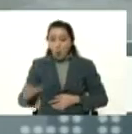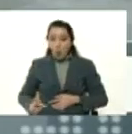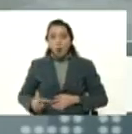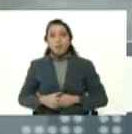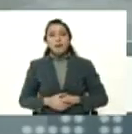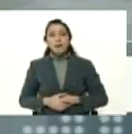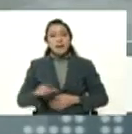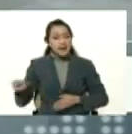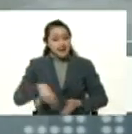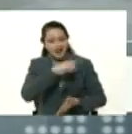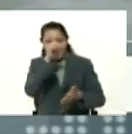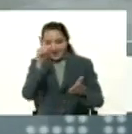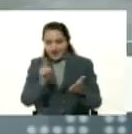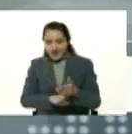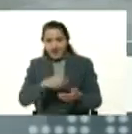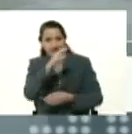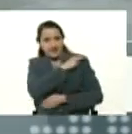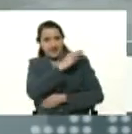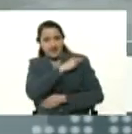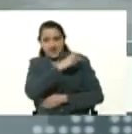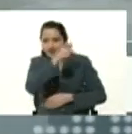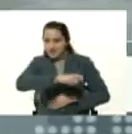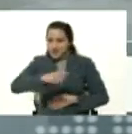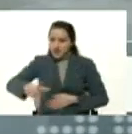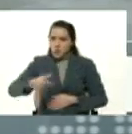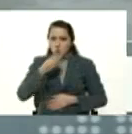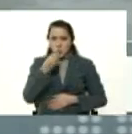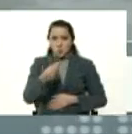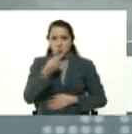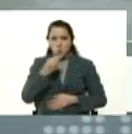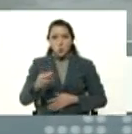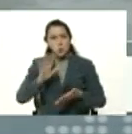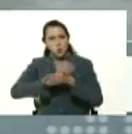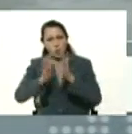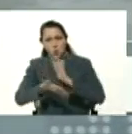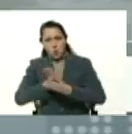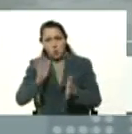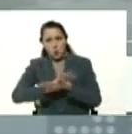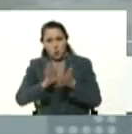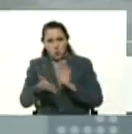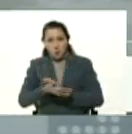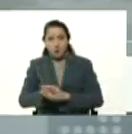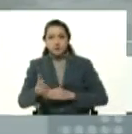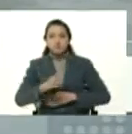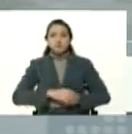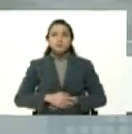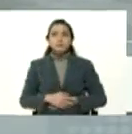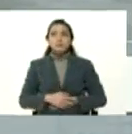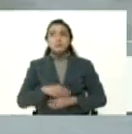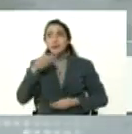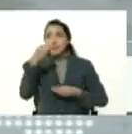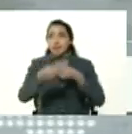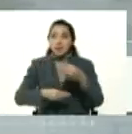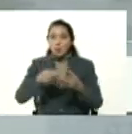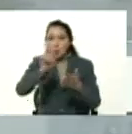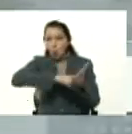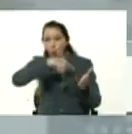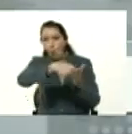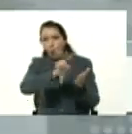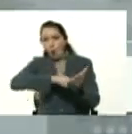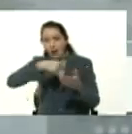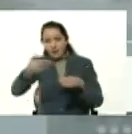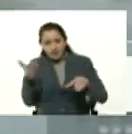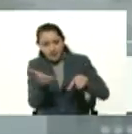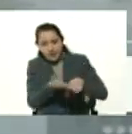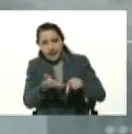general. ¿A quién no le gusta comerse una arepita con Diablito, compadre? Y un poco de mantequillita.